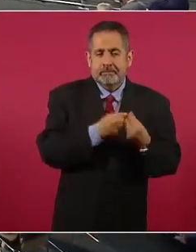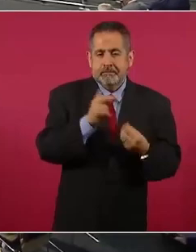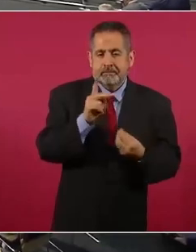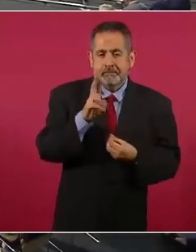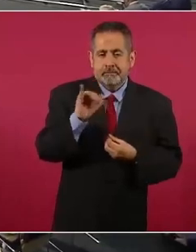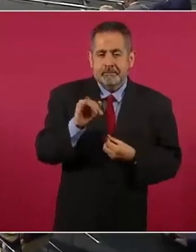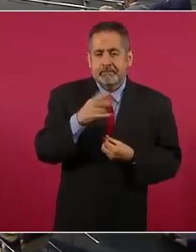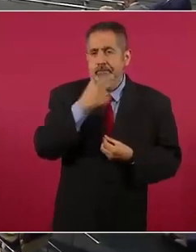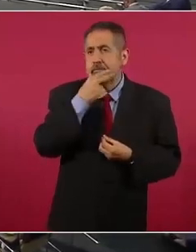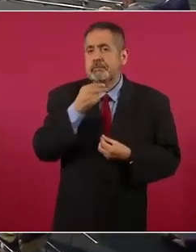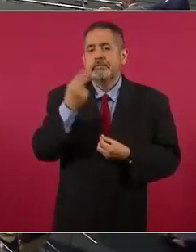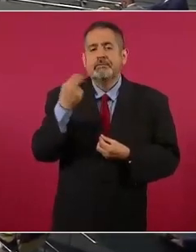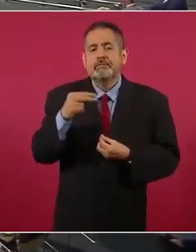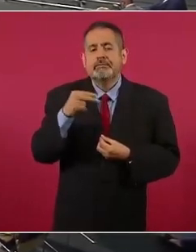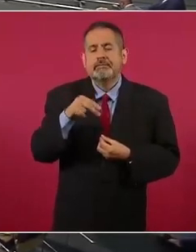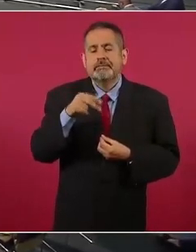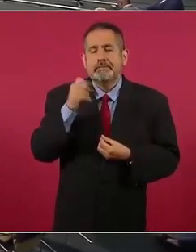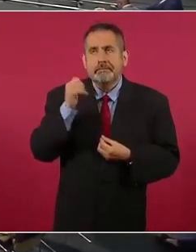era